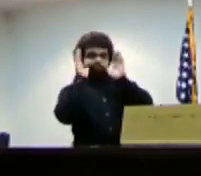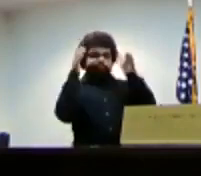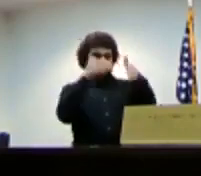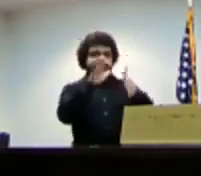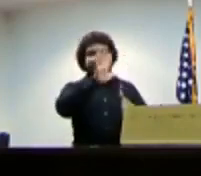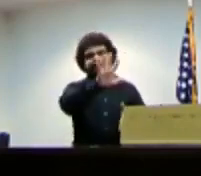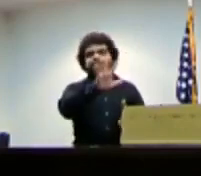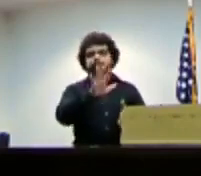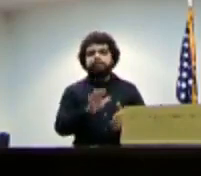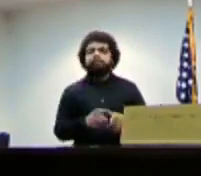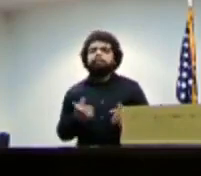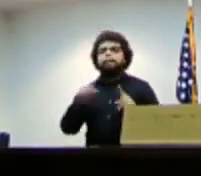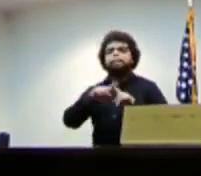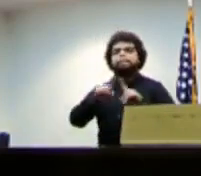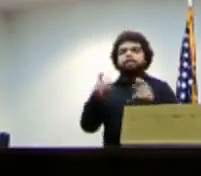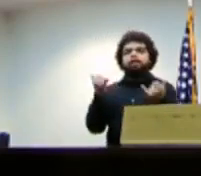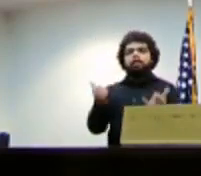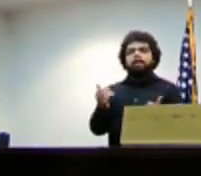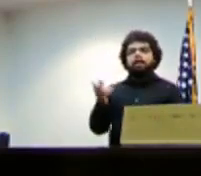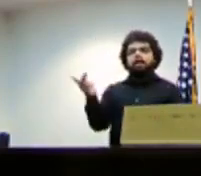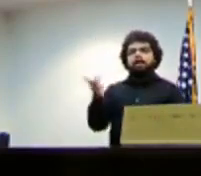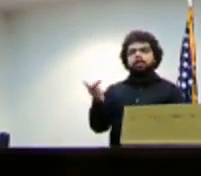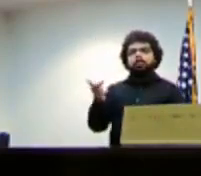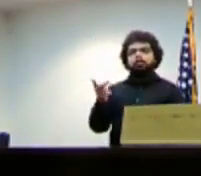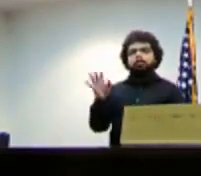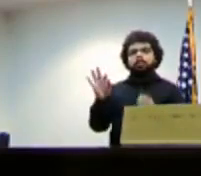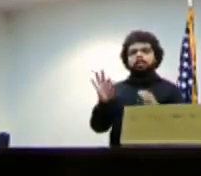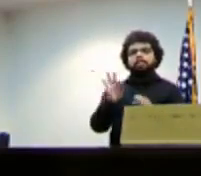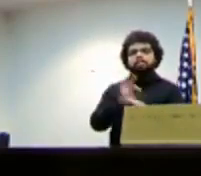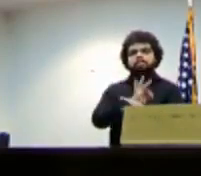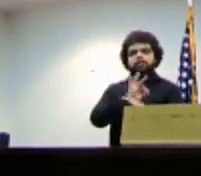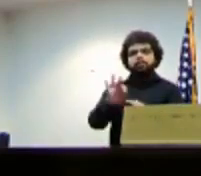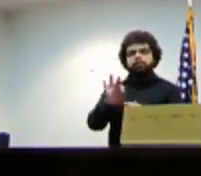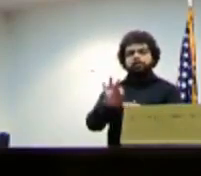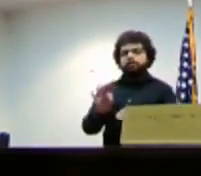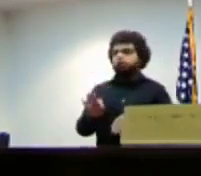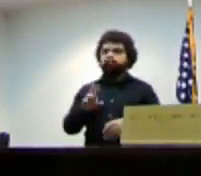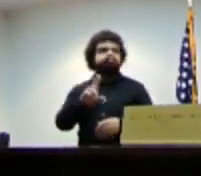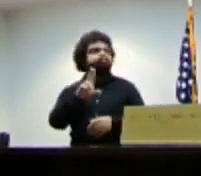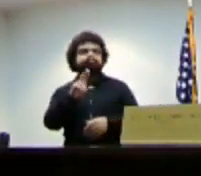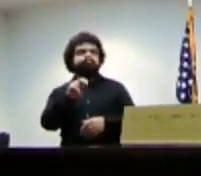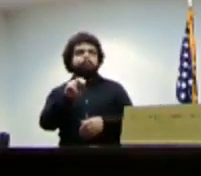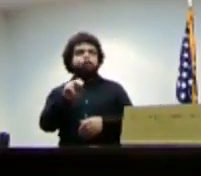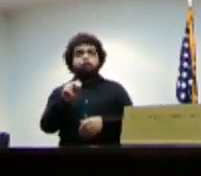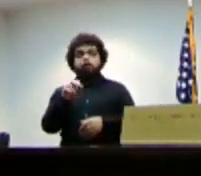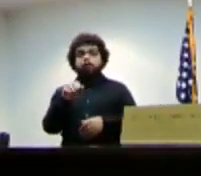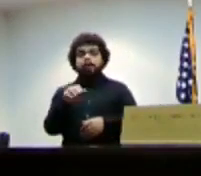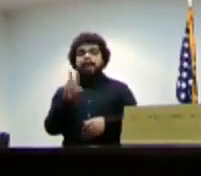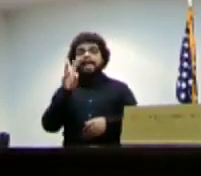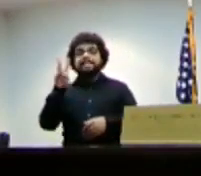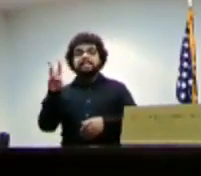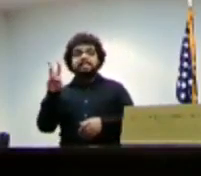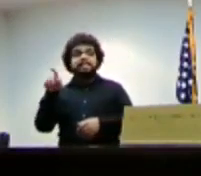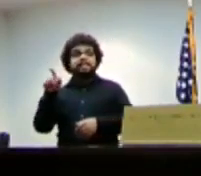funcionando. La unidad 6 no está funcionando ahora mismo. Sí, la 6 operó.